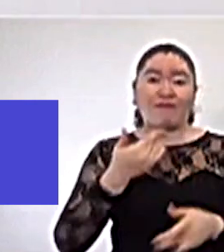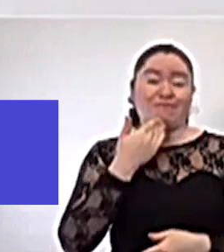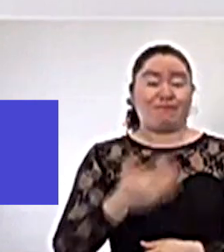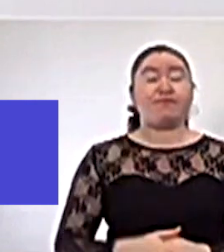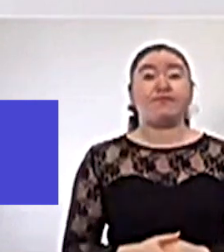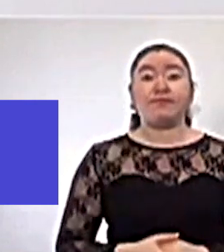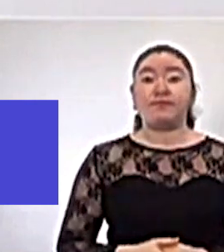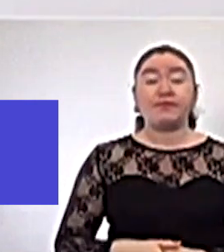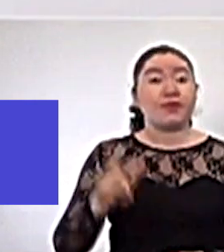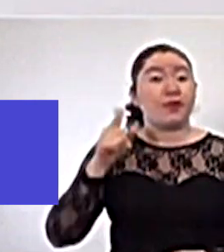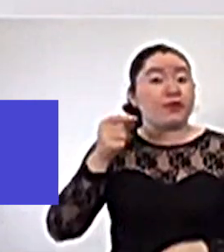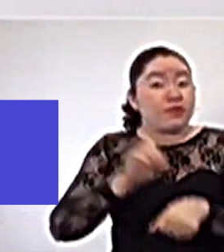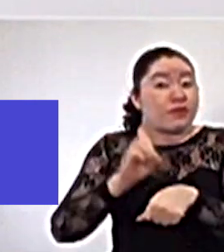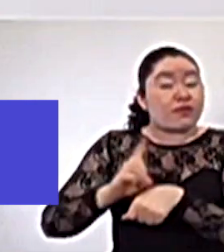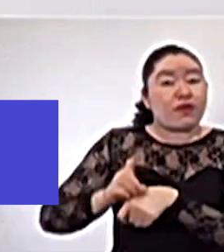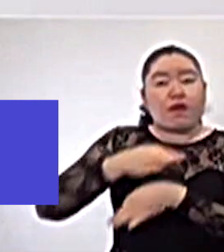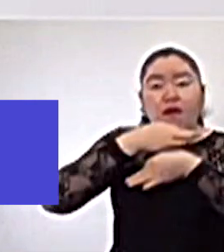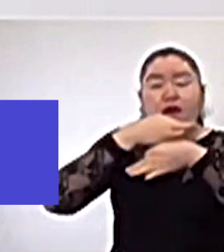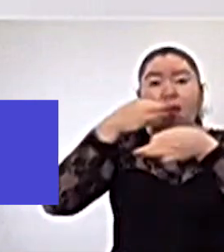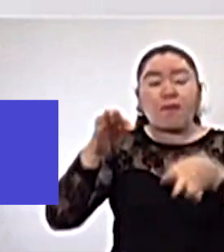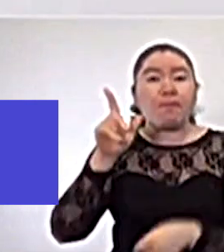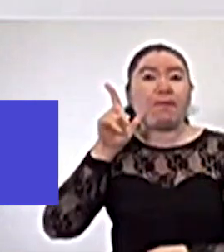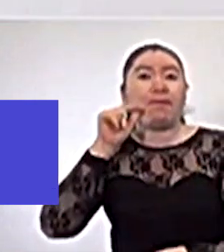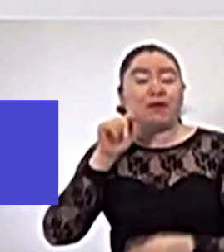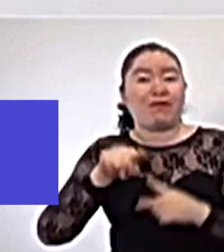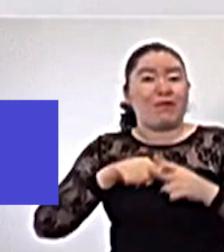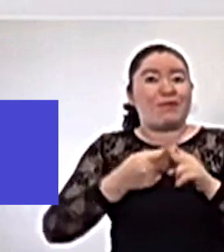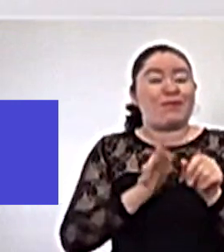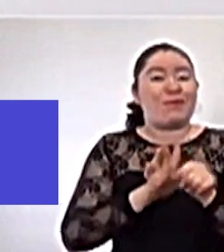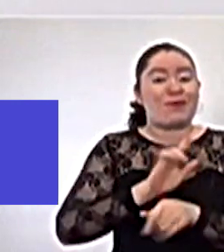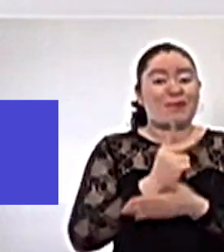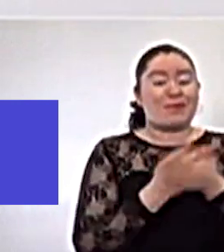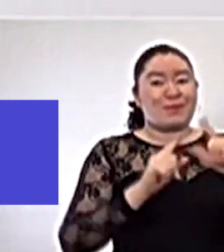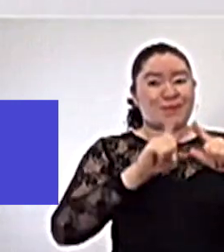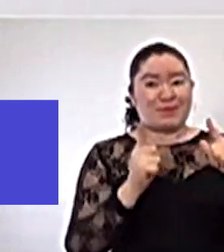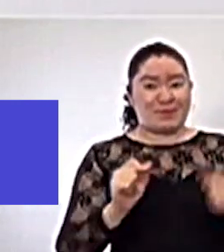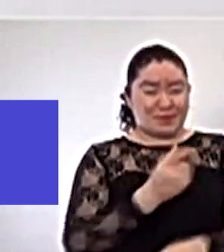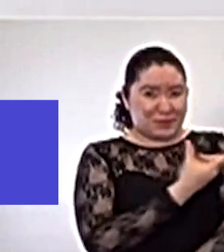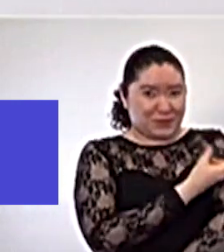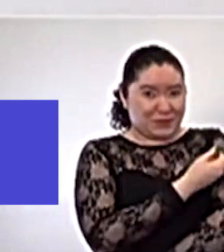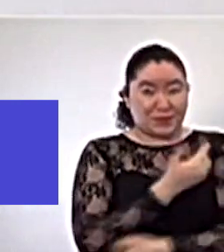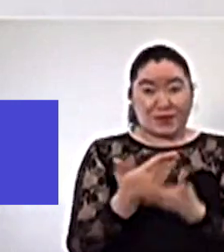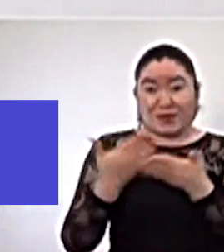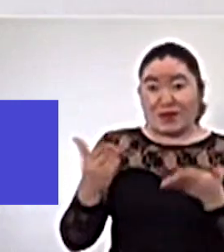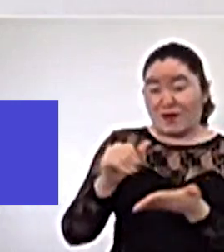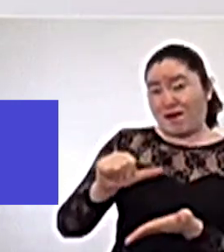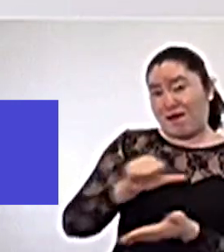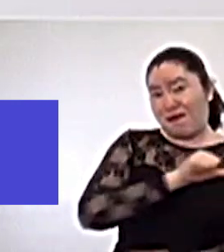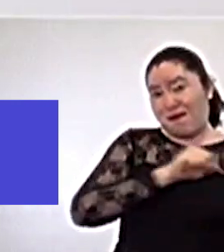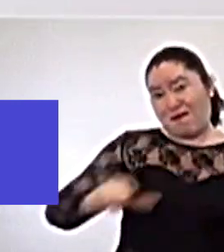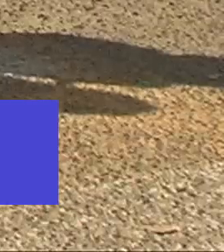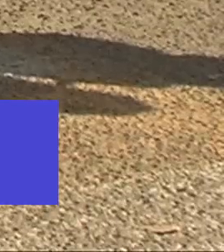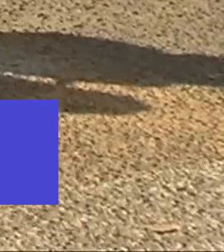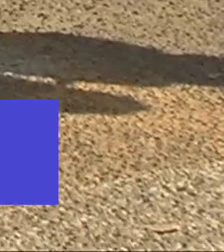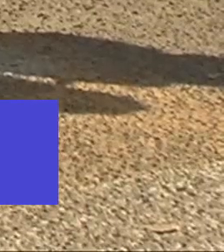mañana cómo va avanzando el programa nacional de vacunación ahora en estas 3 alcaldías. La jefa de